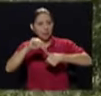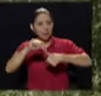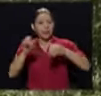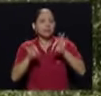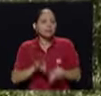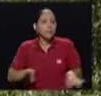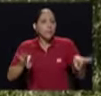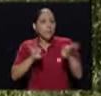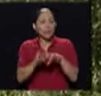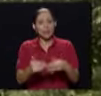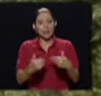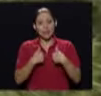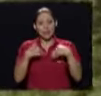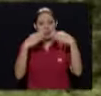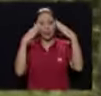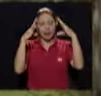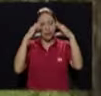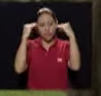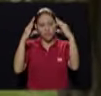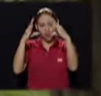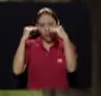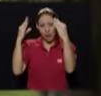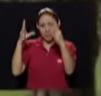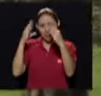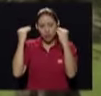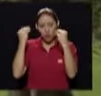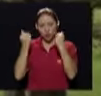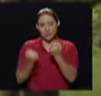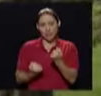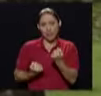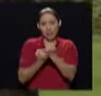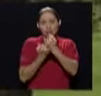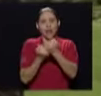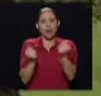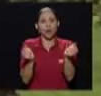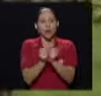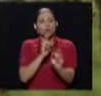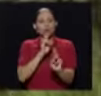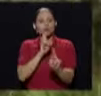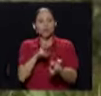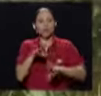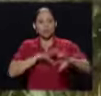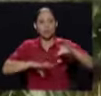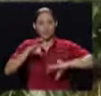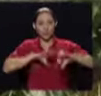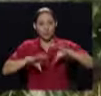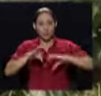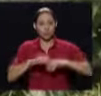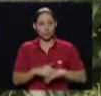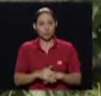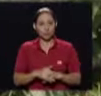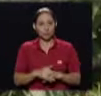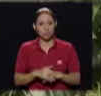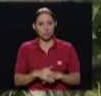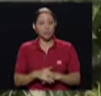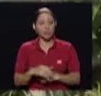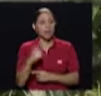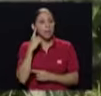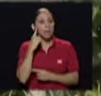importante tener información respaldada con el resultado científico.